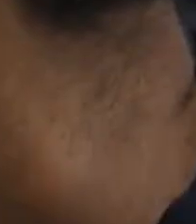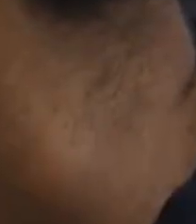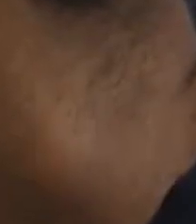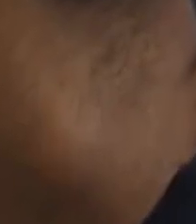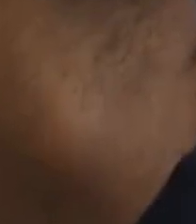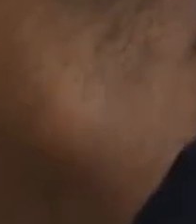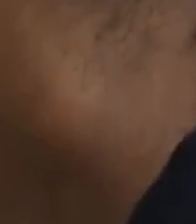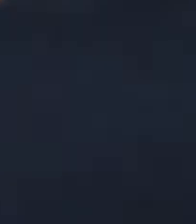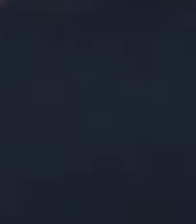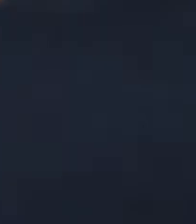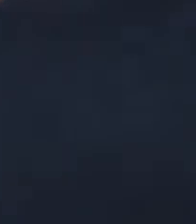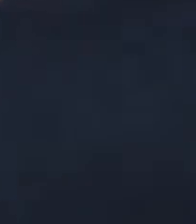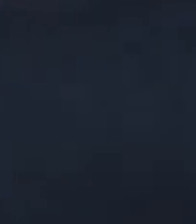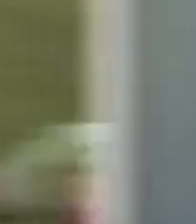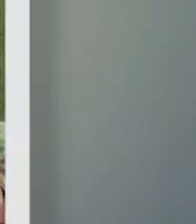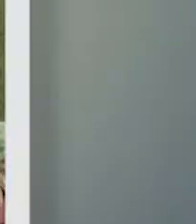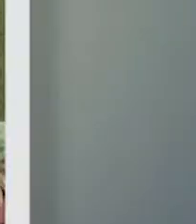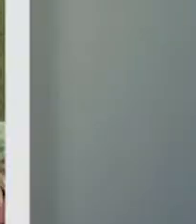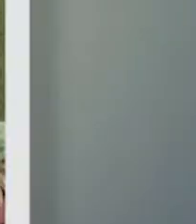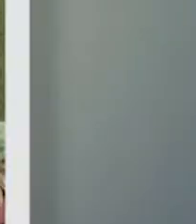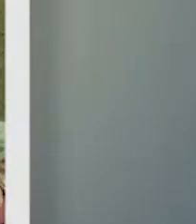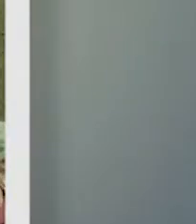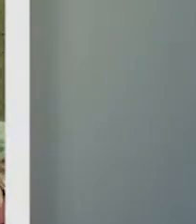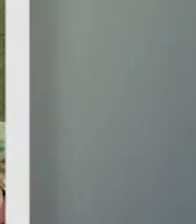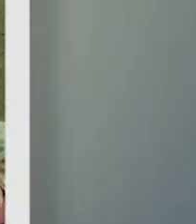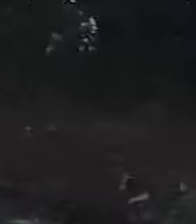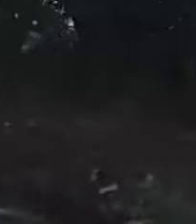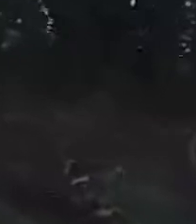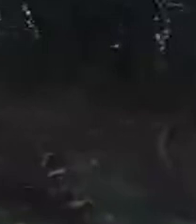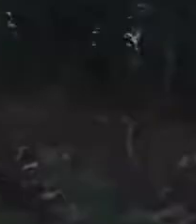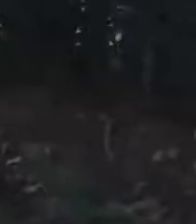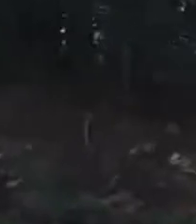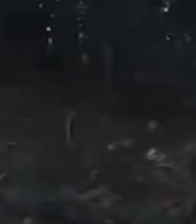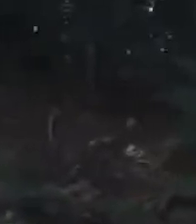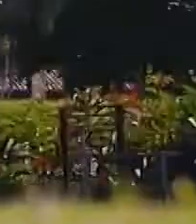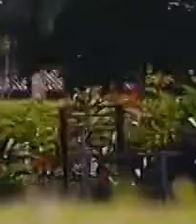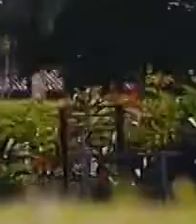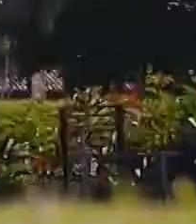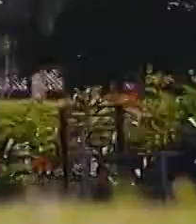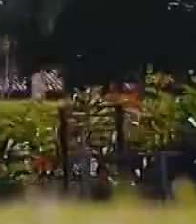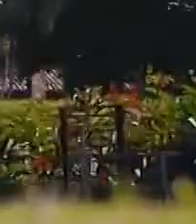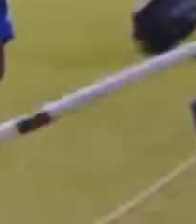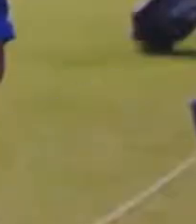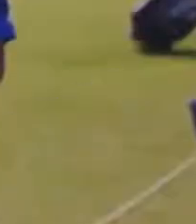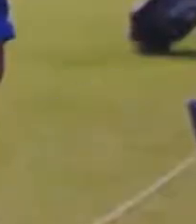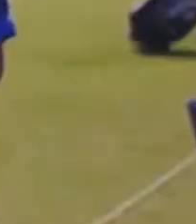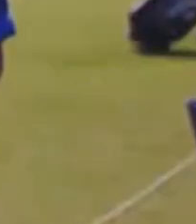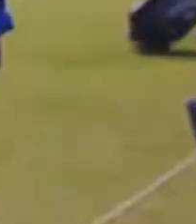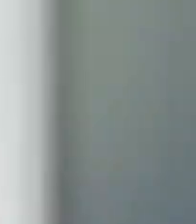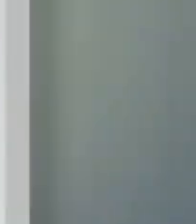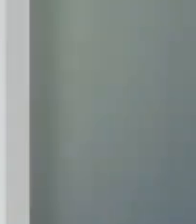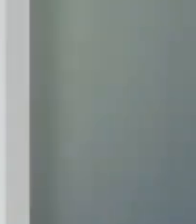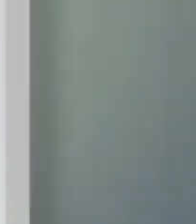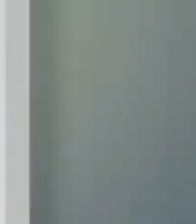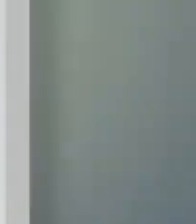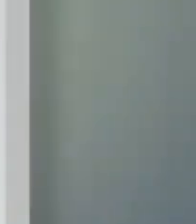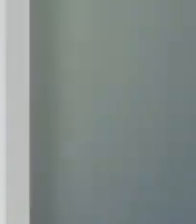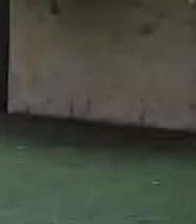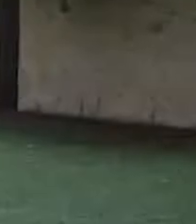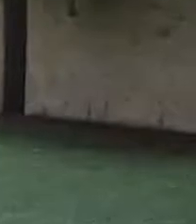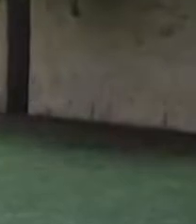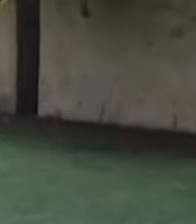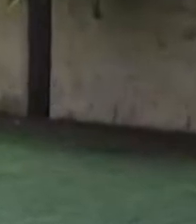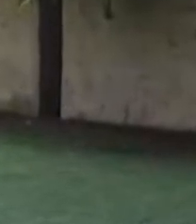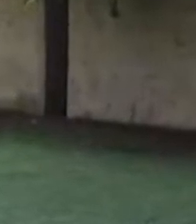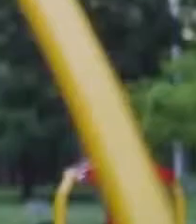Juan Herrera. I lost 23 pounds. Mi nombre es Luis Nelson Herrera. Perdí 25 kilos gracias a la clínica Medco. Soy Susan Cabrera.